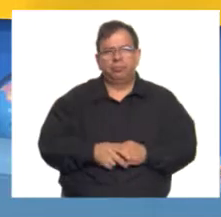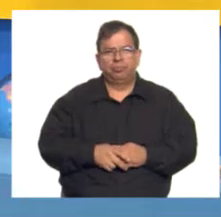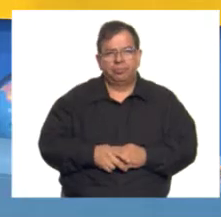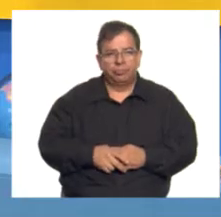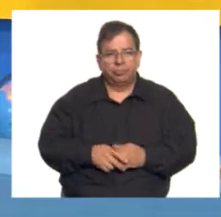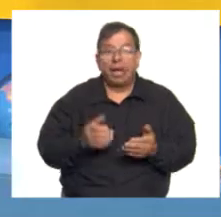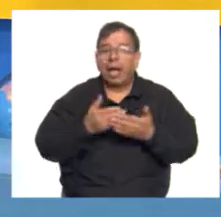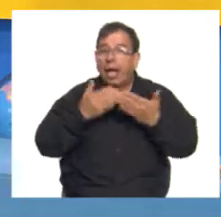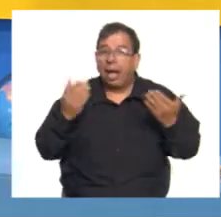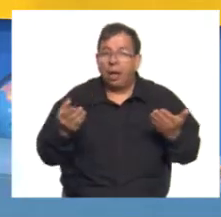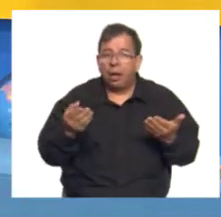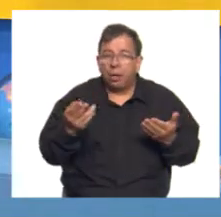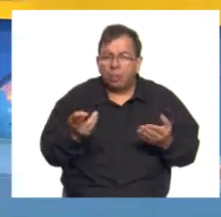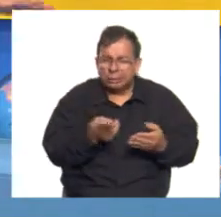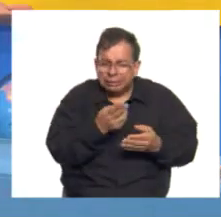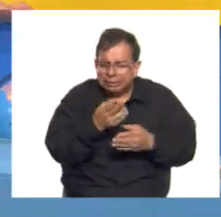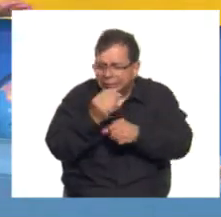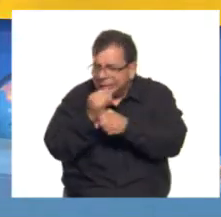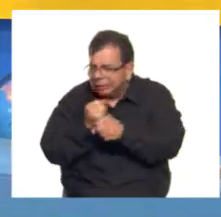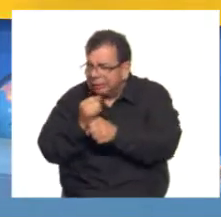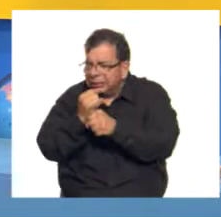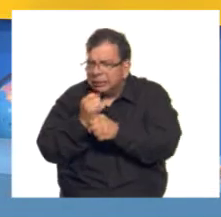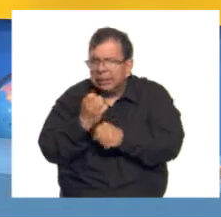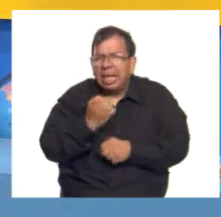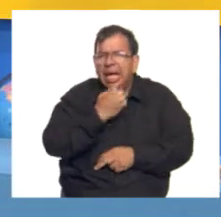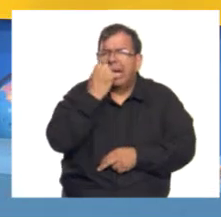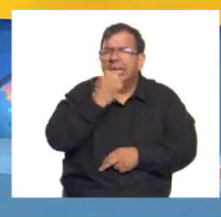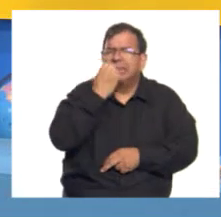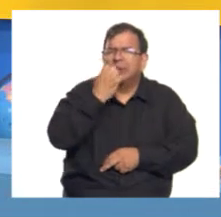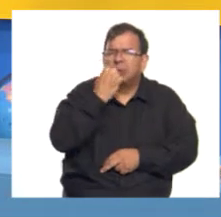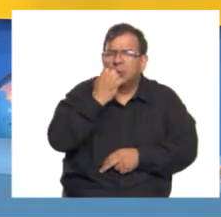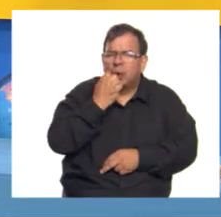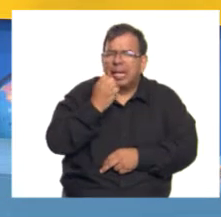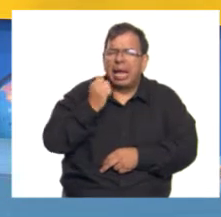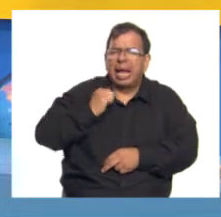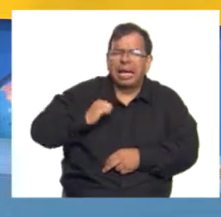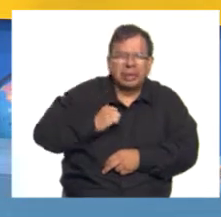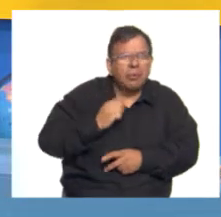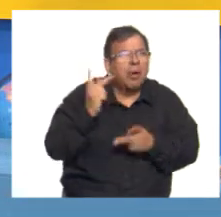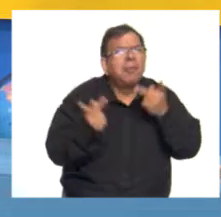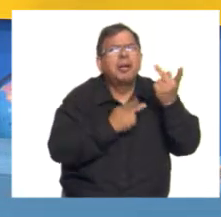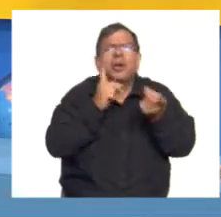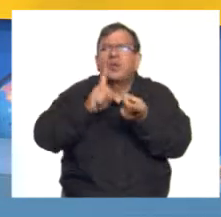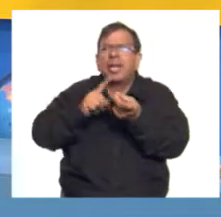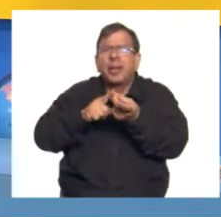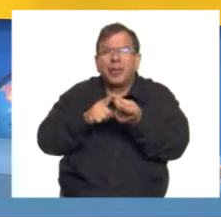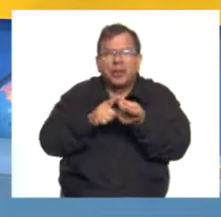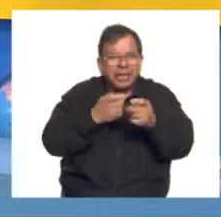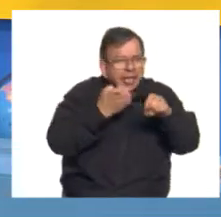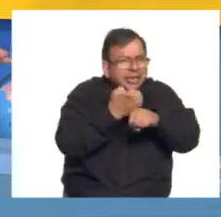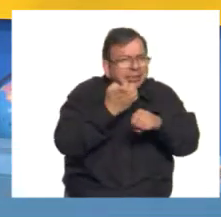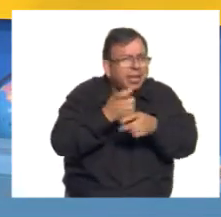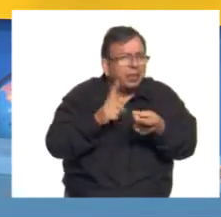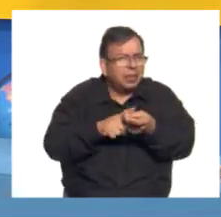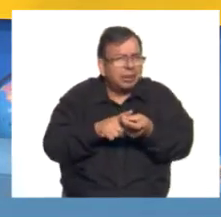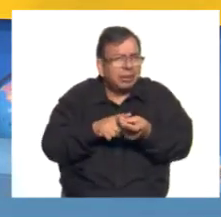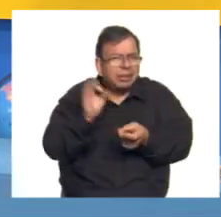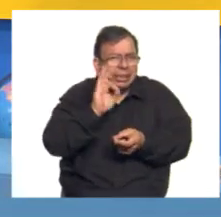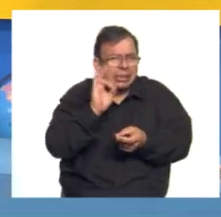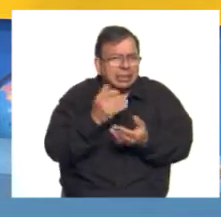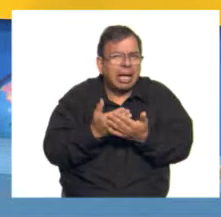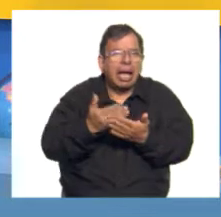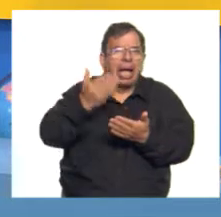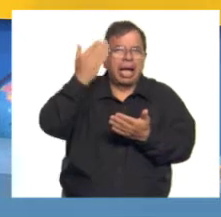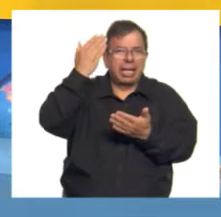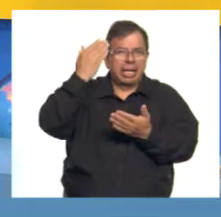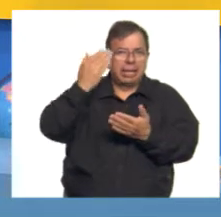Les invitamos a que averigüen cuáles son las escuelas más antiguas en sus localidades, para que con ello puedan saber si alguna pertenece a la época